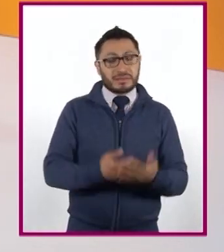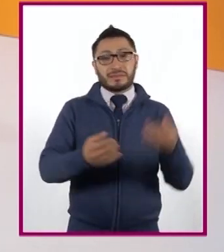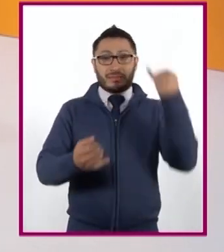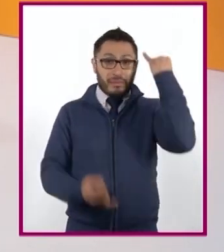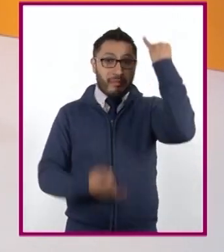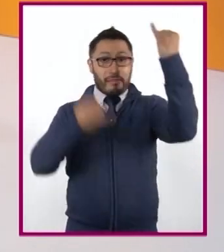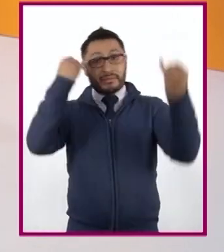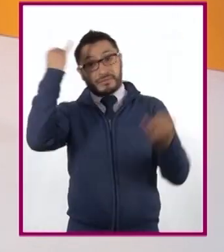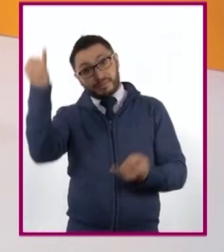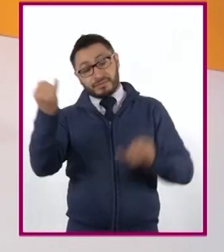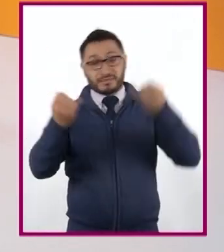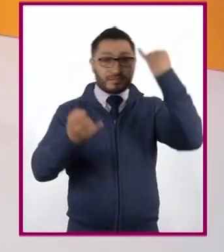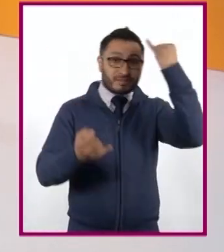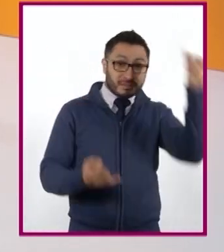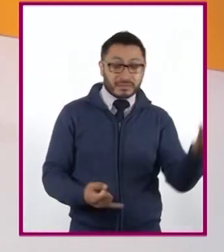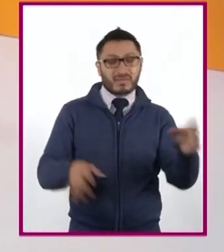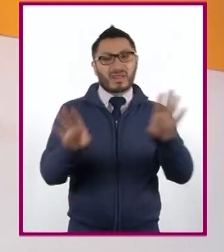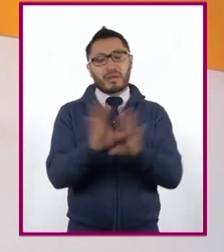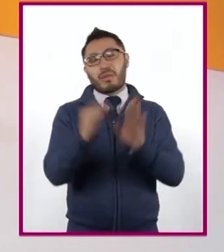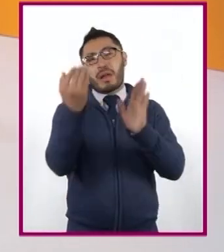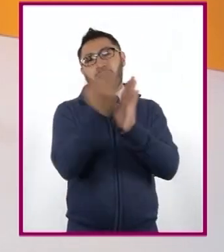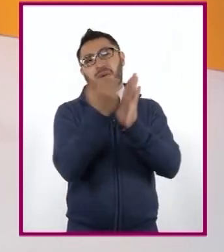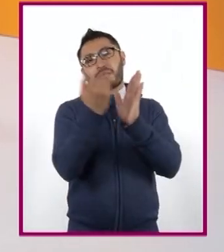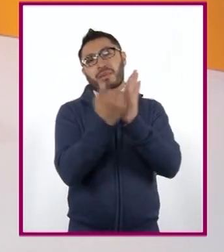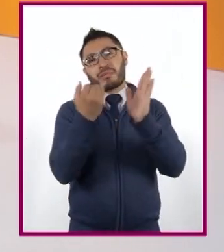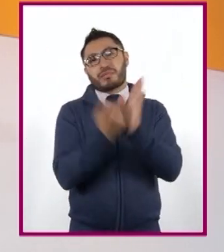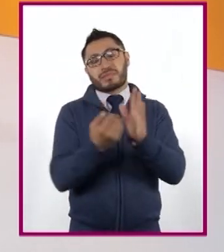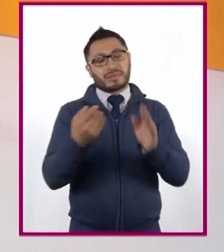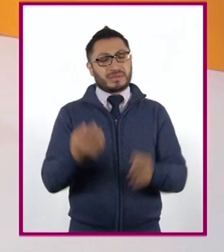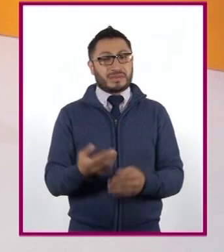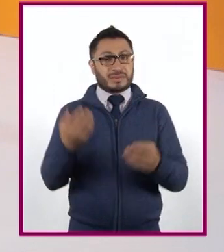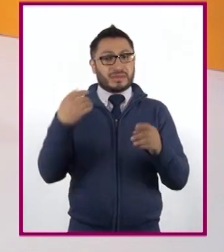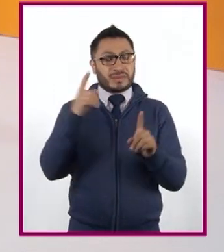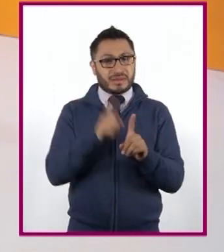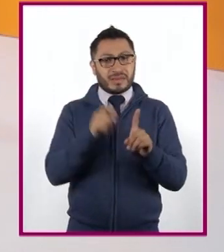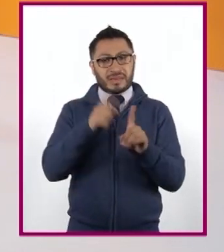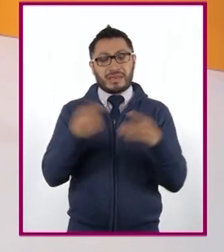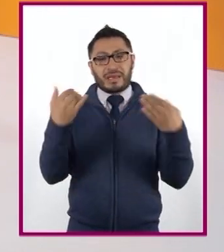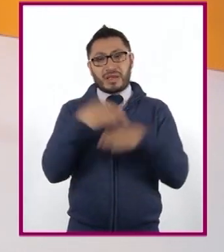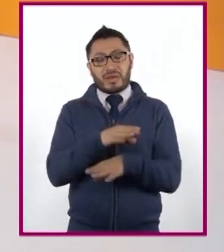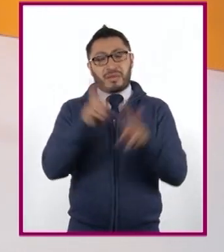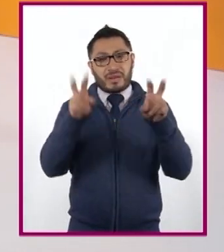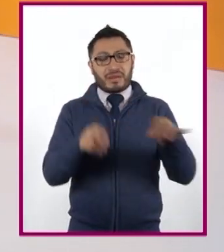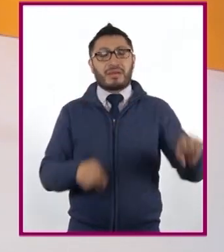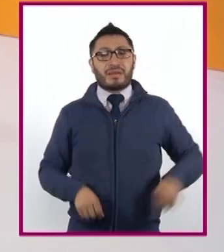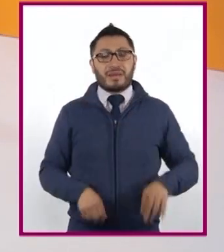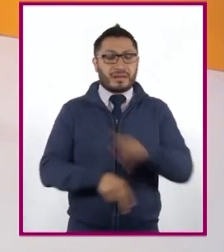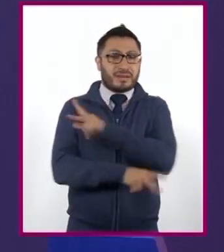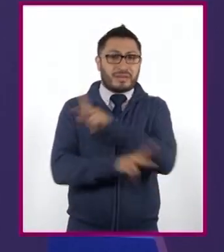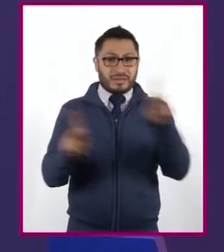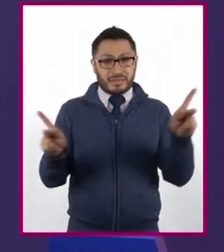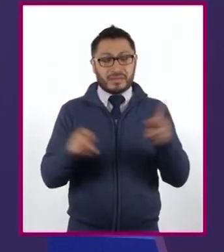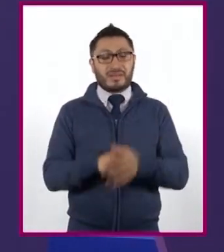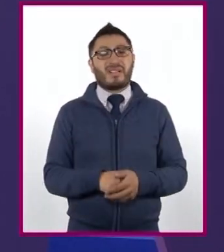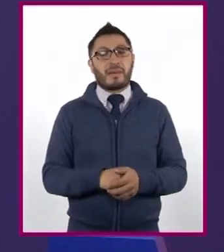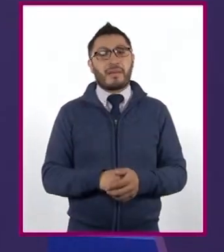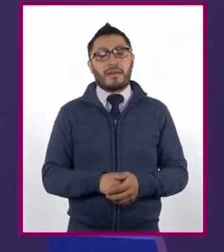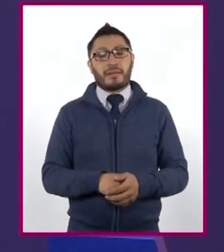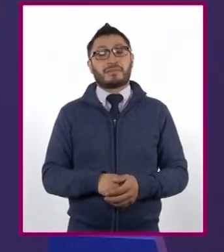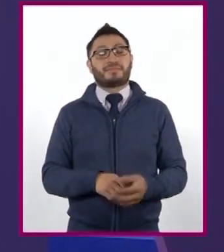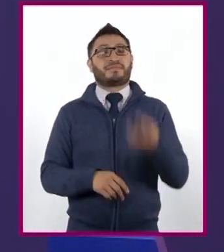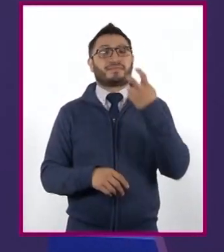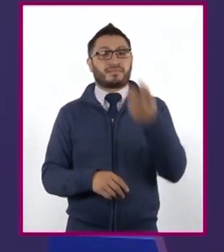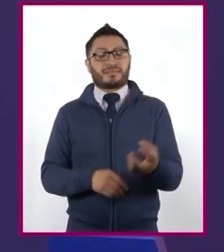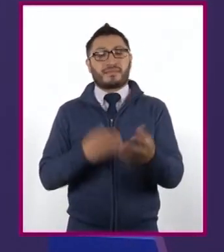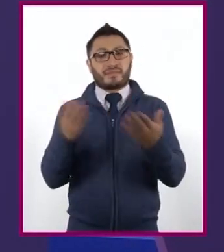ideas y argumentamos puntos de vista sobre un tema de interés público. A este tipo